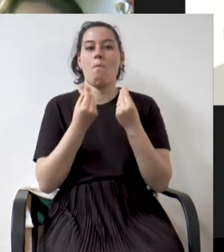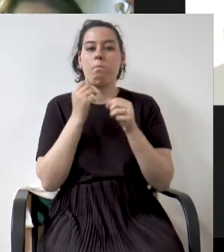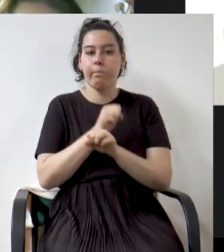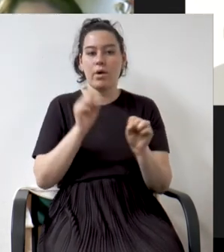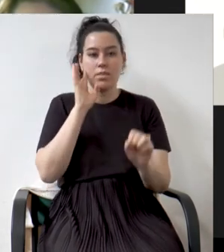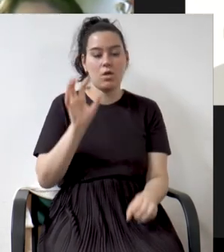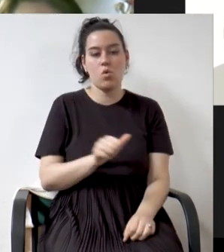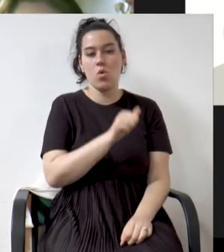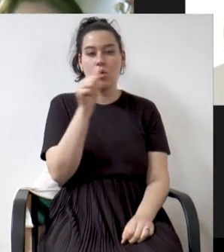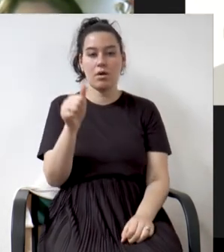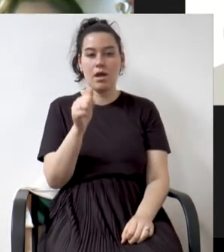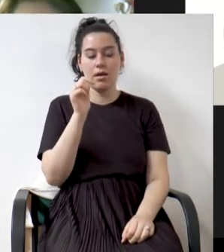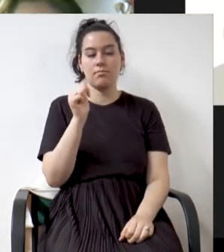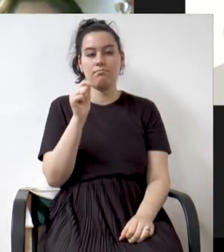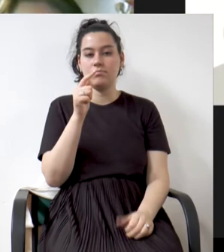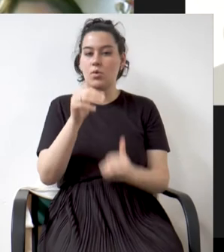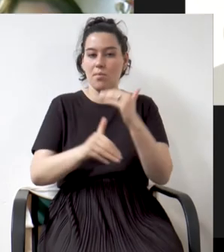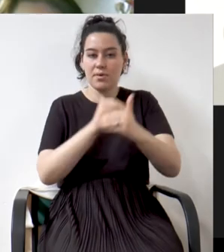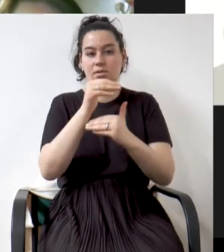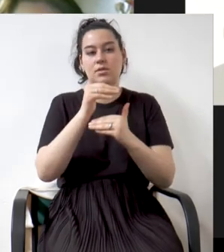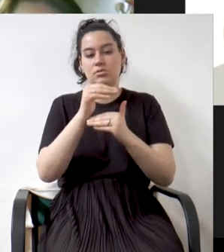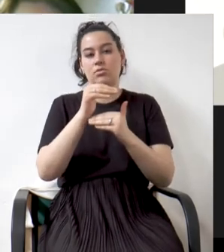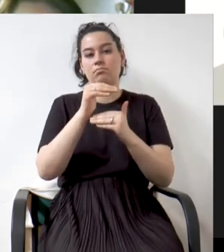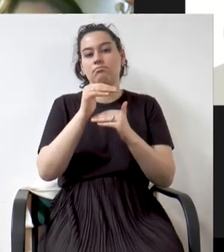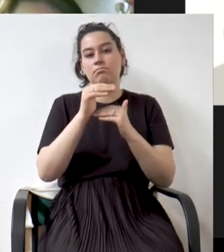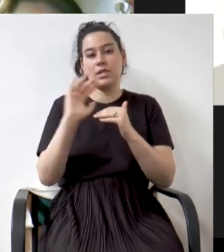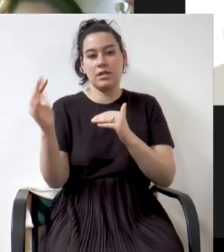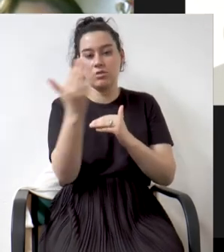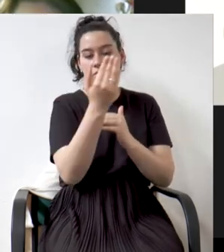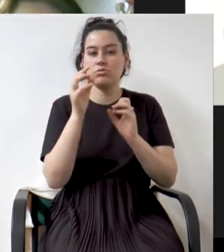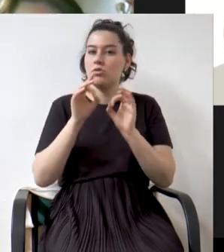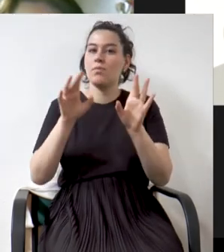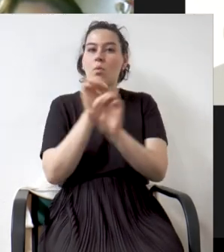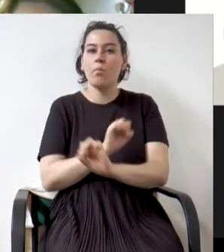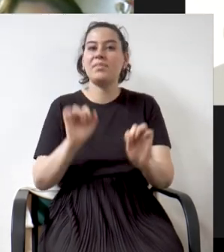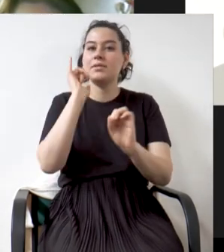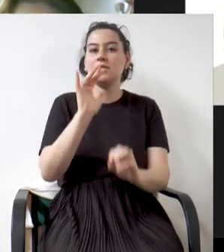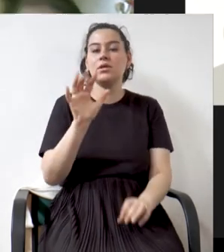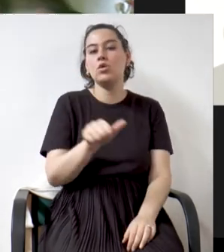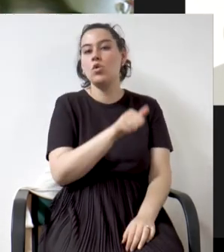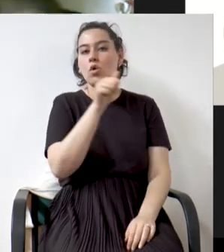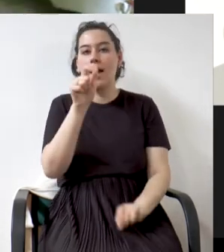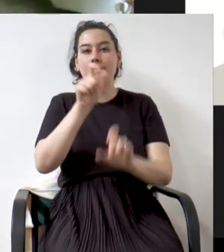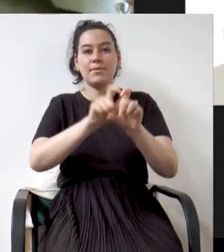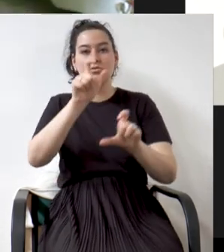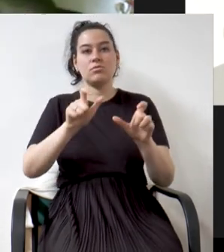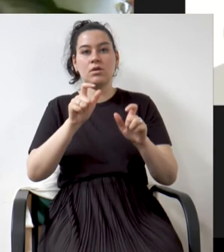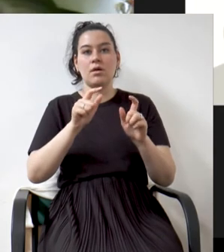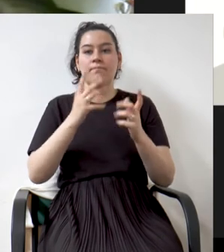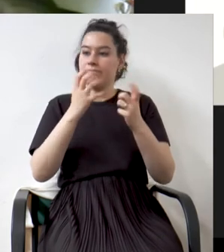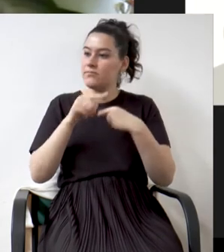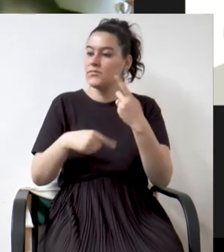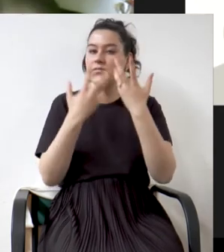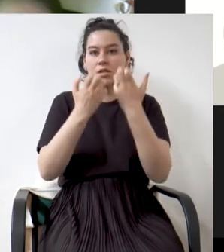lograr consolidar un proceso de desarrollo universitario en el interior, solo lo podemos hacer si logramos hacer que la gente se siga